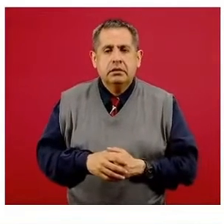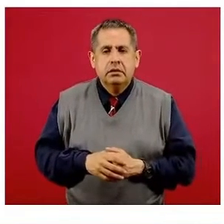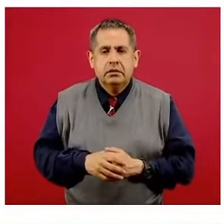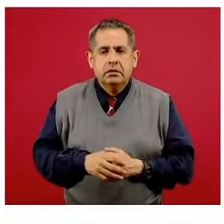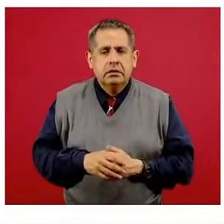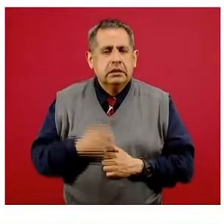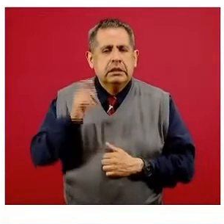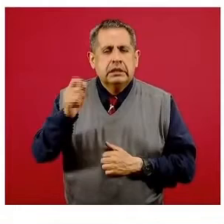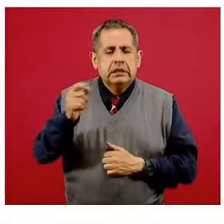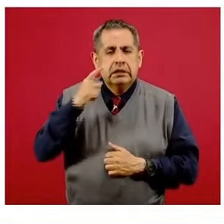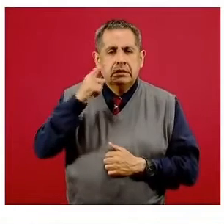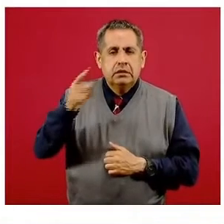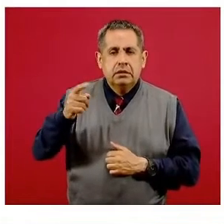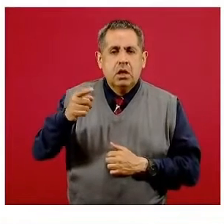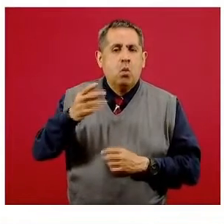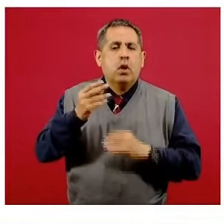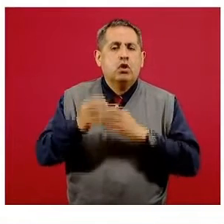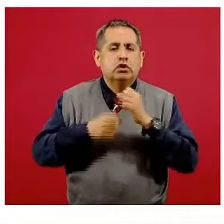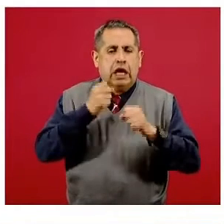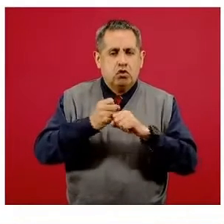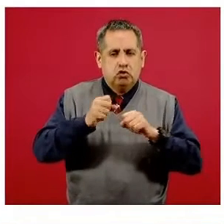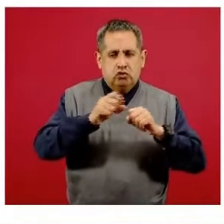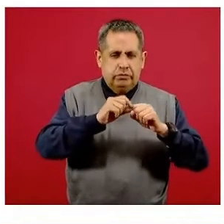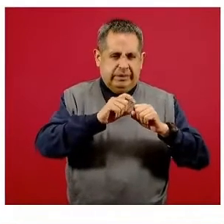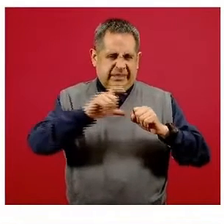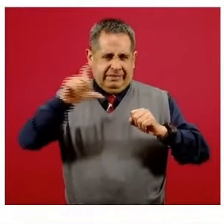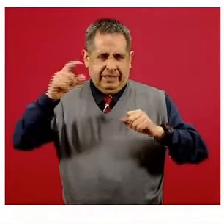ve, son los números de años, son